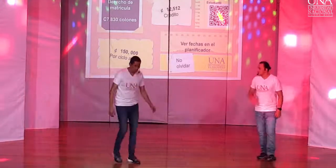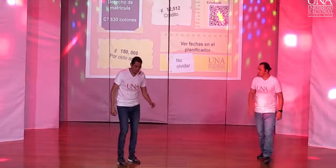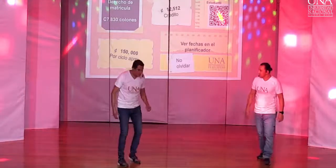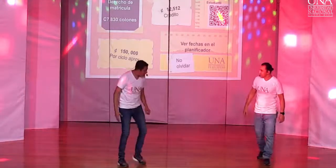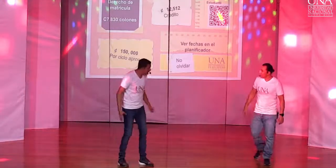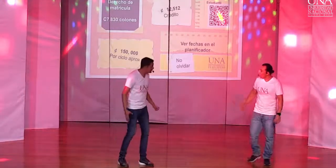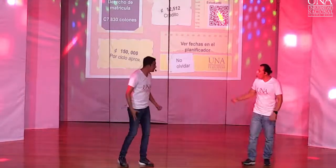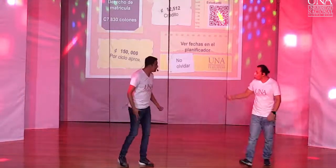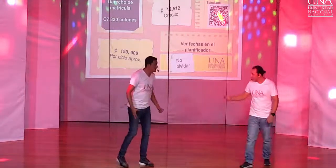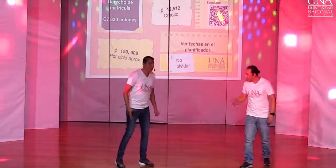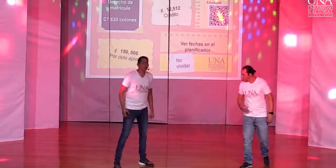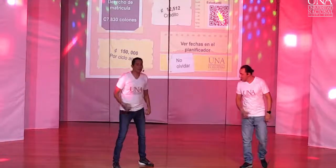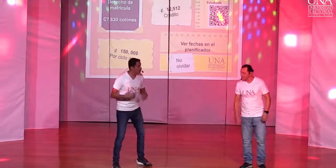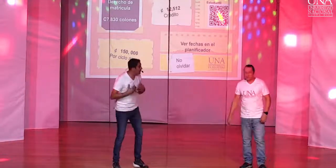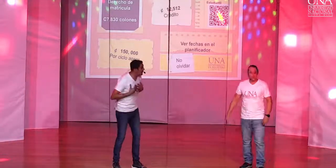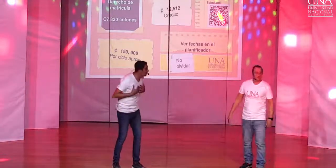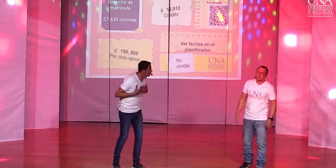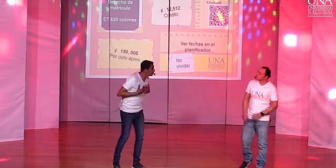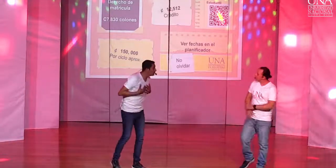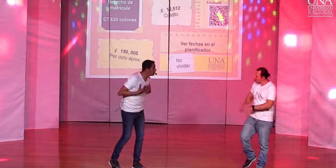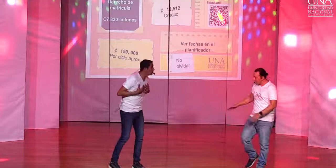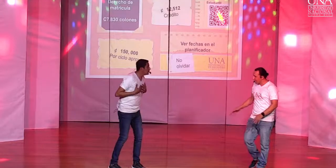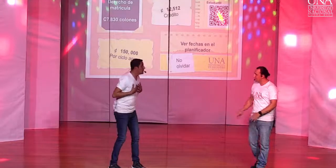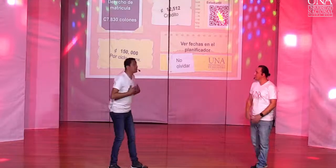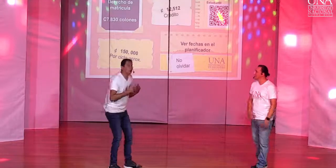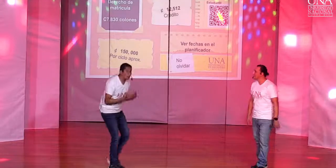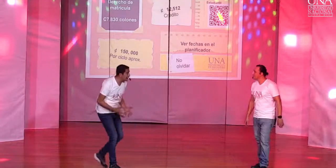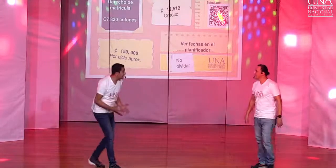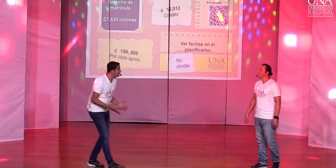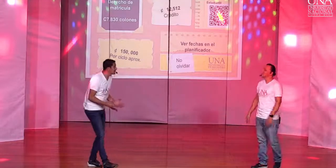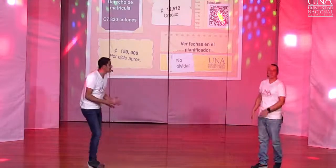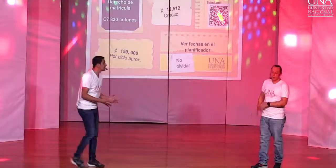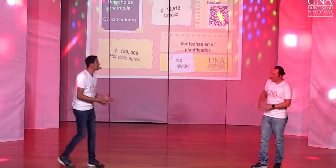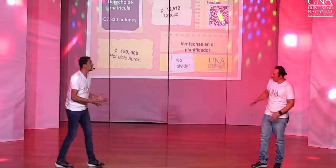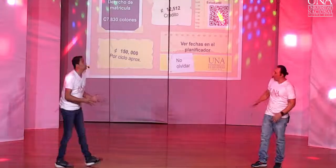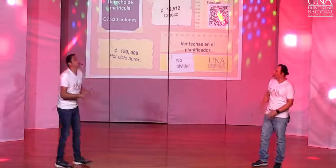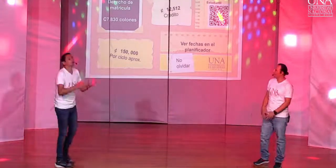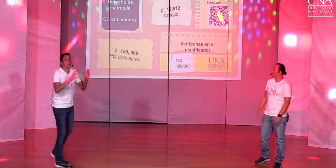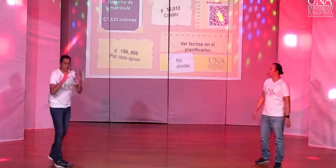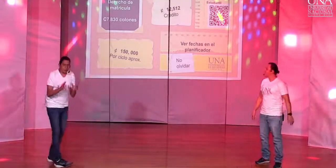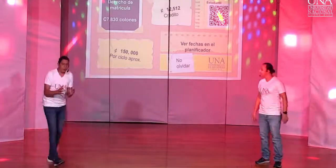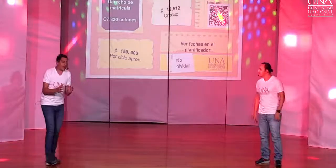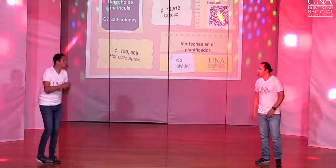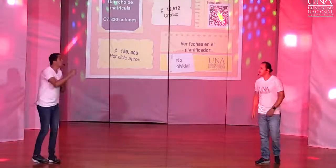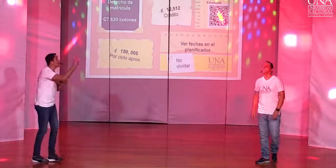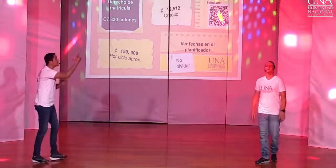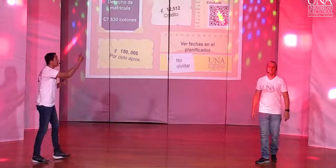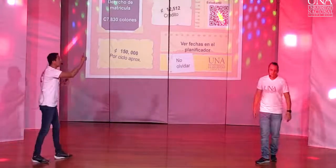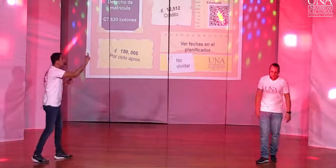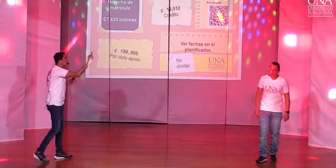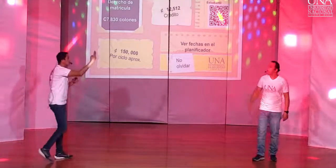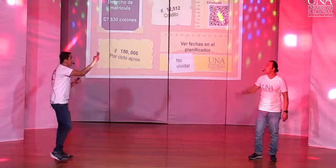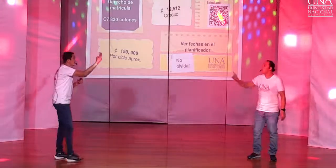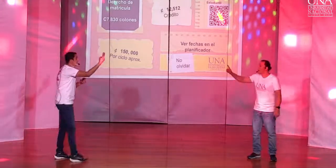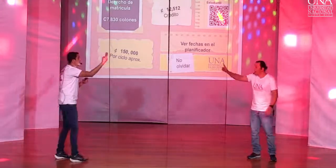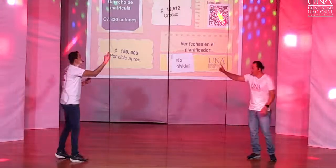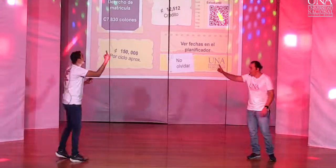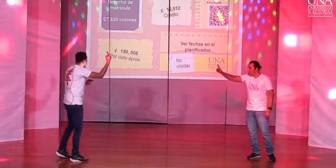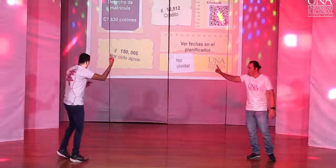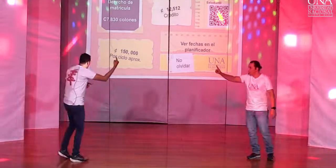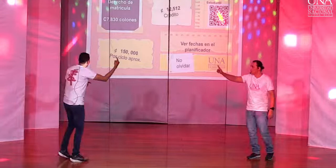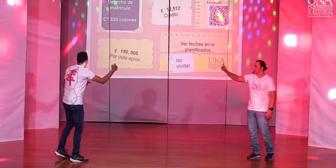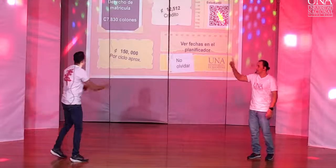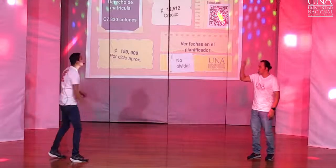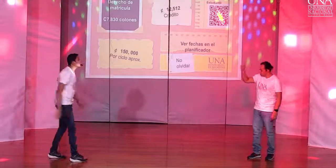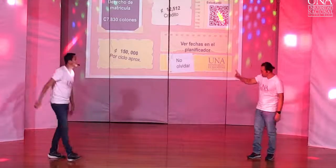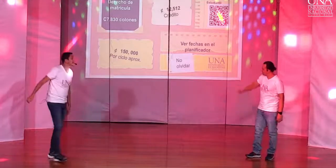Todos. ¿Quiénes? Todos. ¿Y si yo soy becado? También. ¿Tengo beca 10? Lo paga. ¿Tengo que pagarlo una vez al año o dos veces? Una vez al